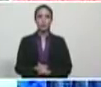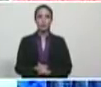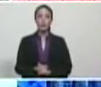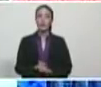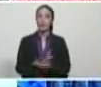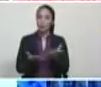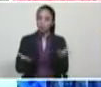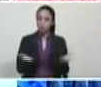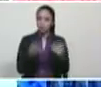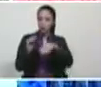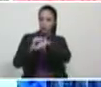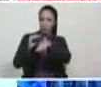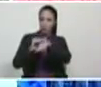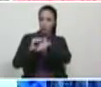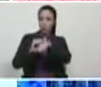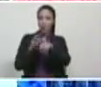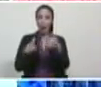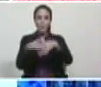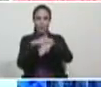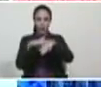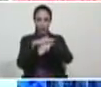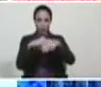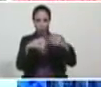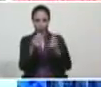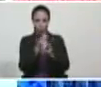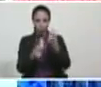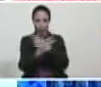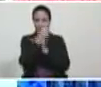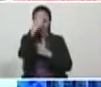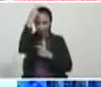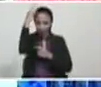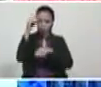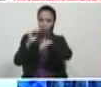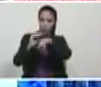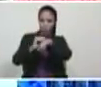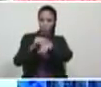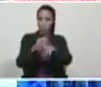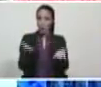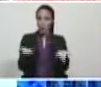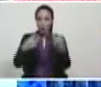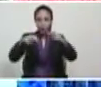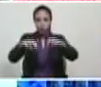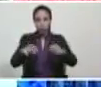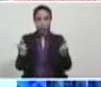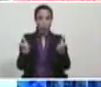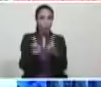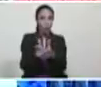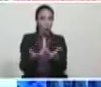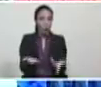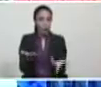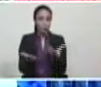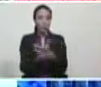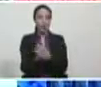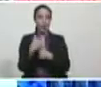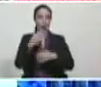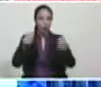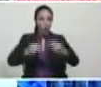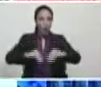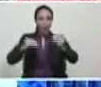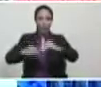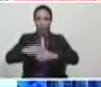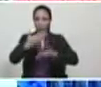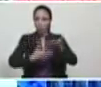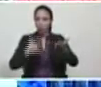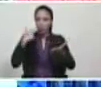que hacer una ronda de negociaciones con acuerdos firmados con todas